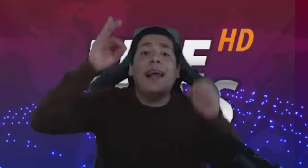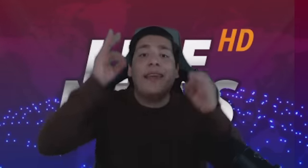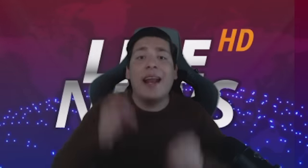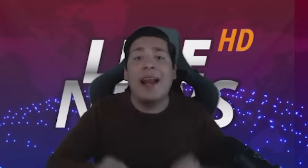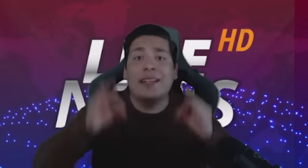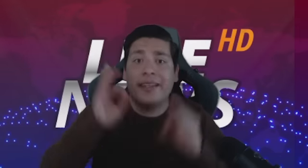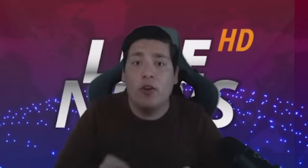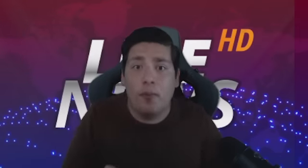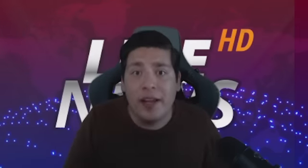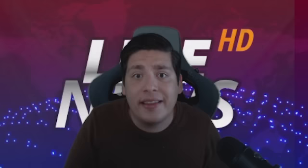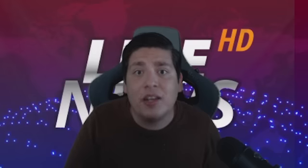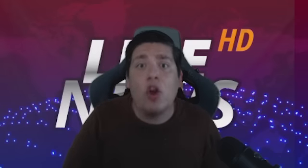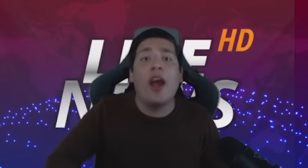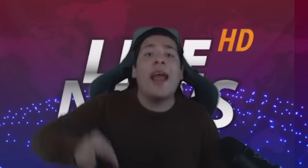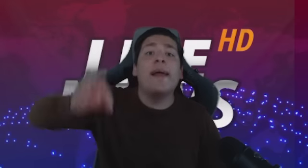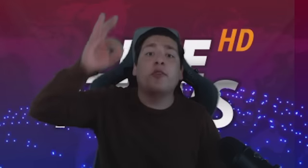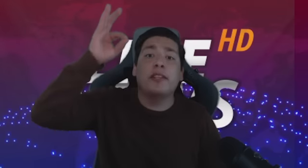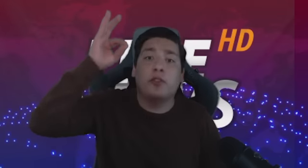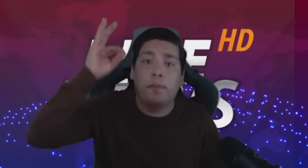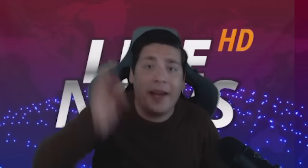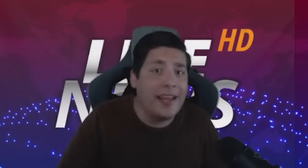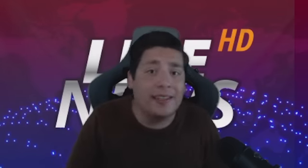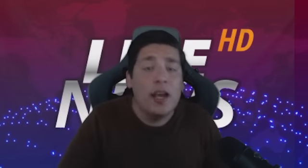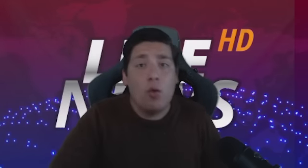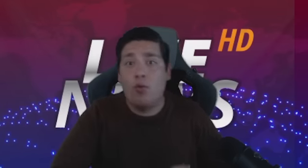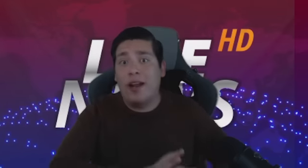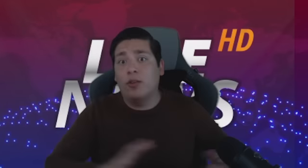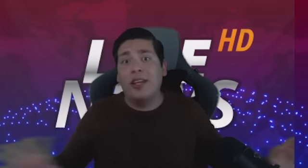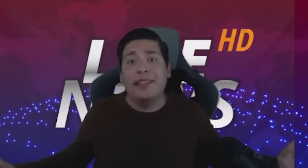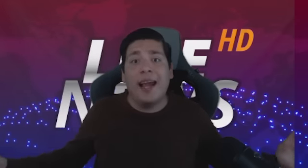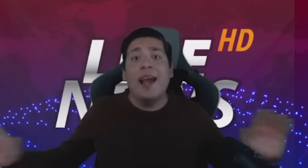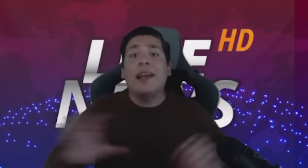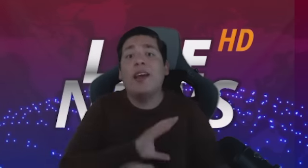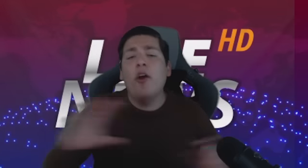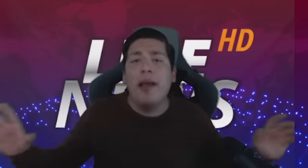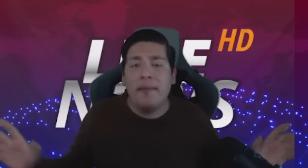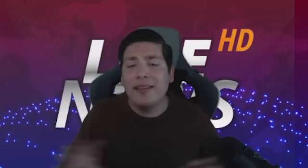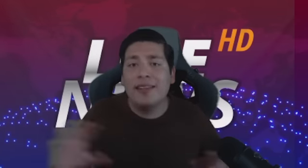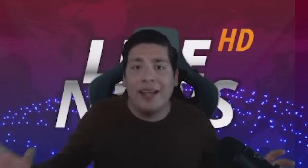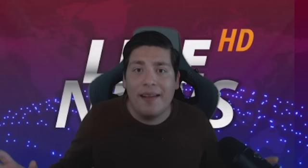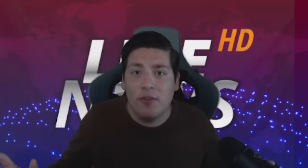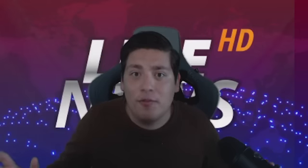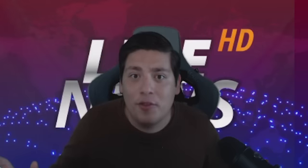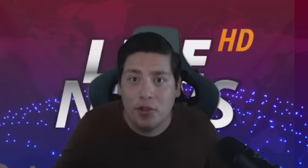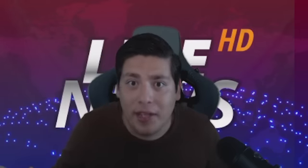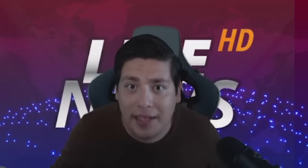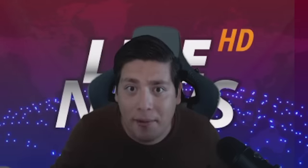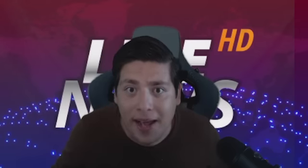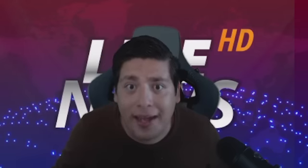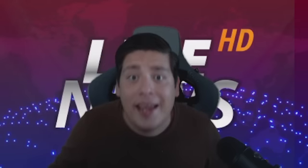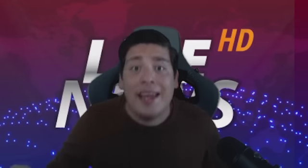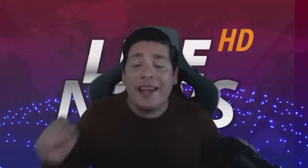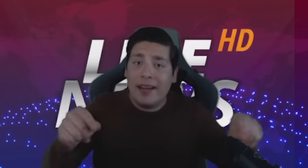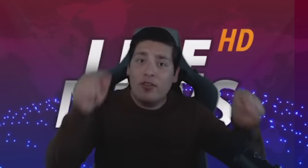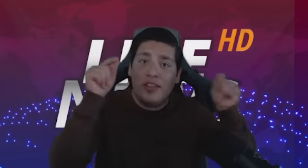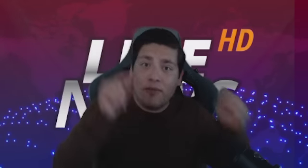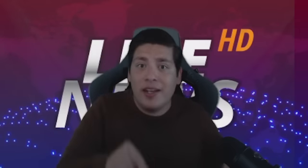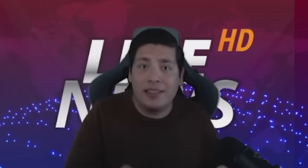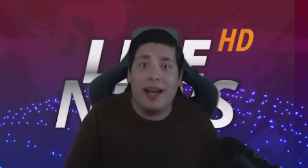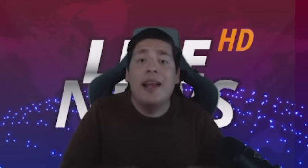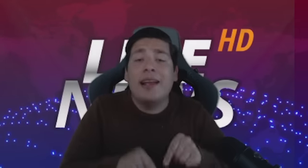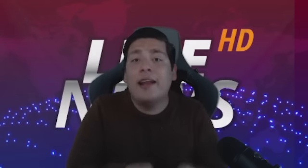para que le dieran asilo político en nuestro país. Una noticia que obviamente está dando mucho de qué hablar y que